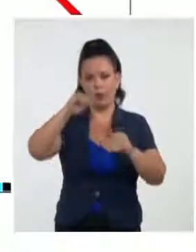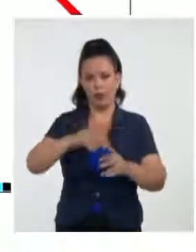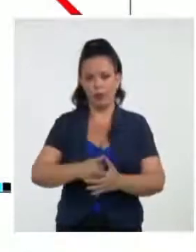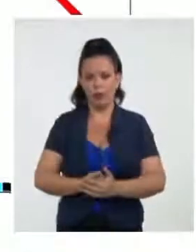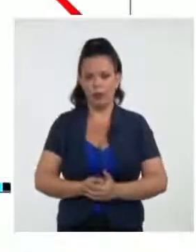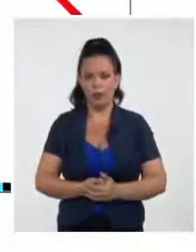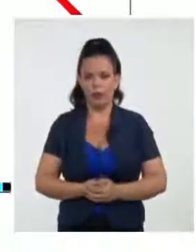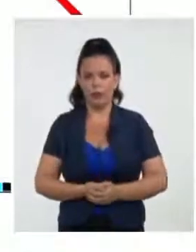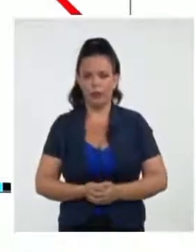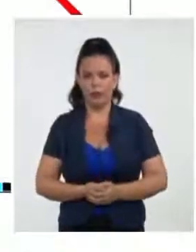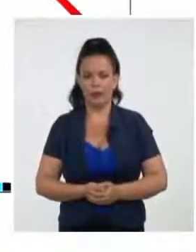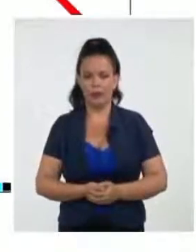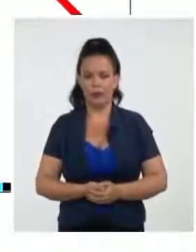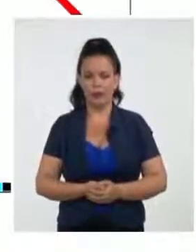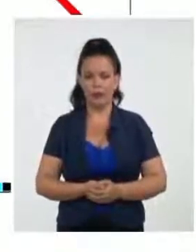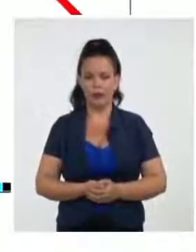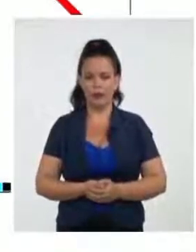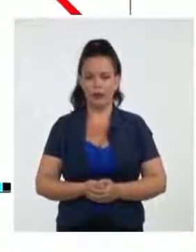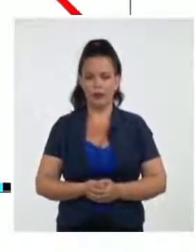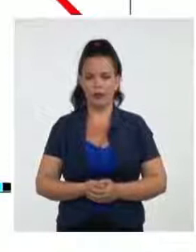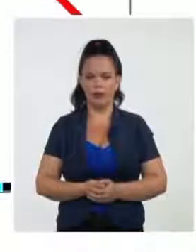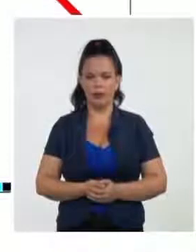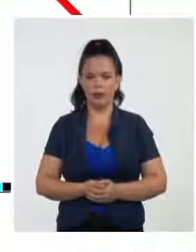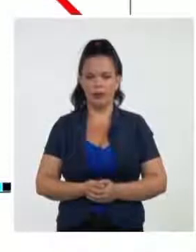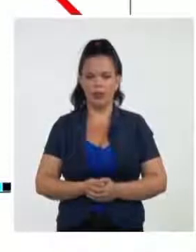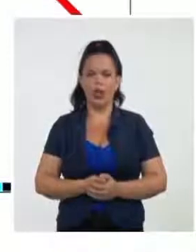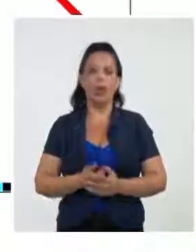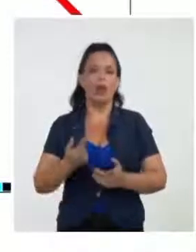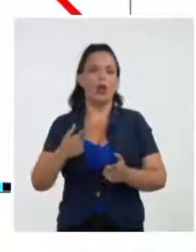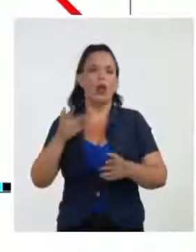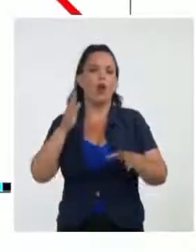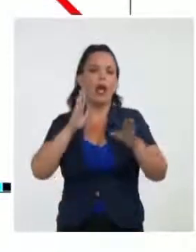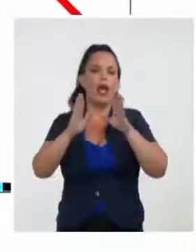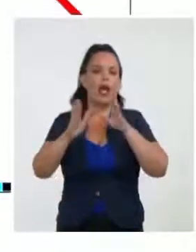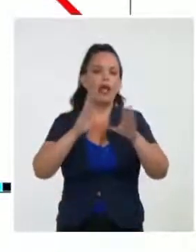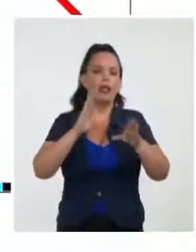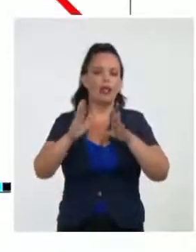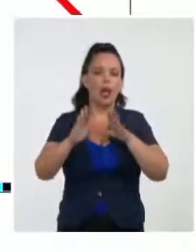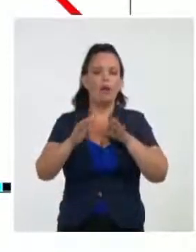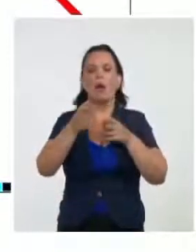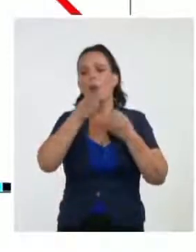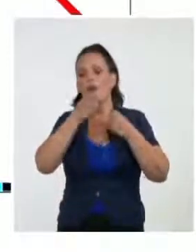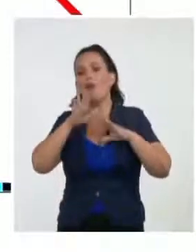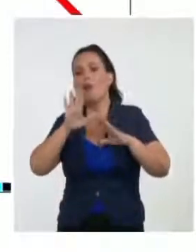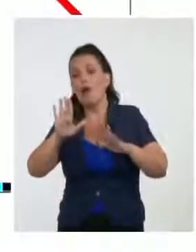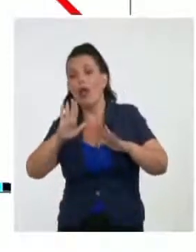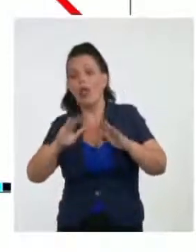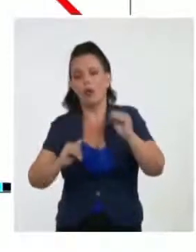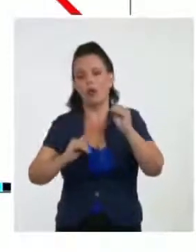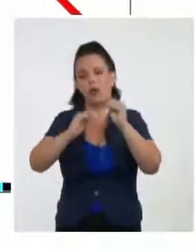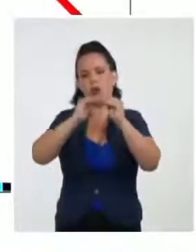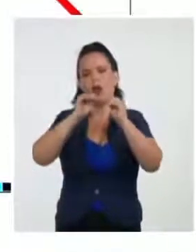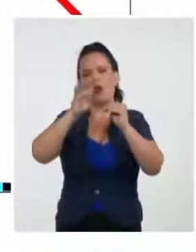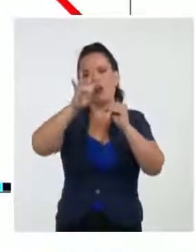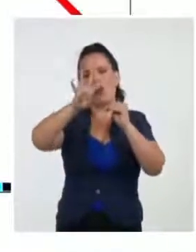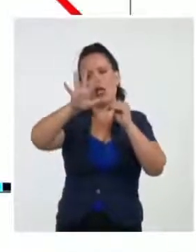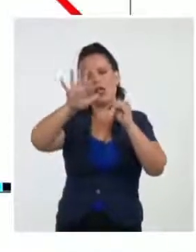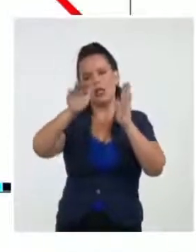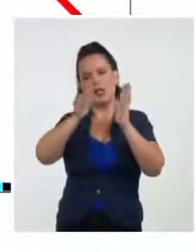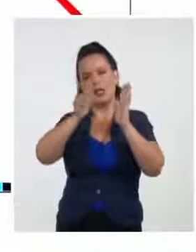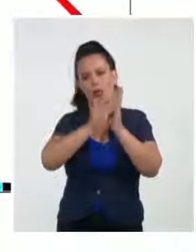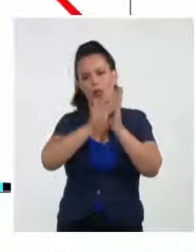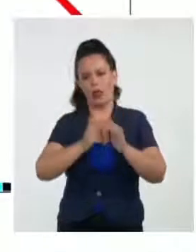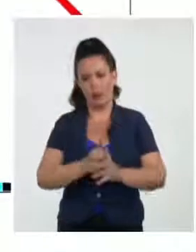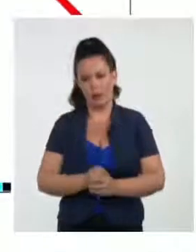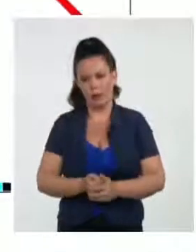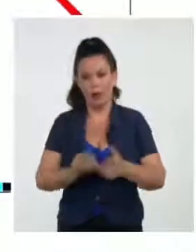casos activos. Y hubo un momento en que llegamos a 45.000. Pero bueno, lo que esperamos entonces, en definitiva, es que en el mes de